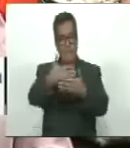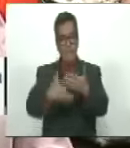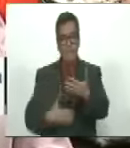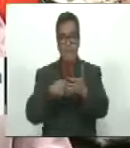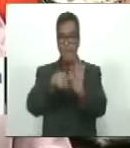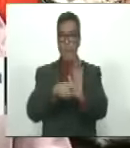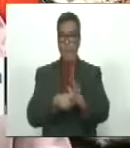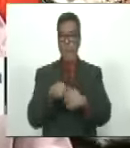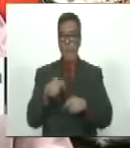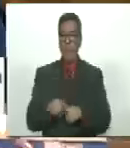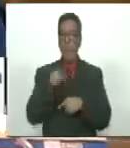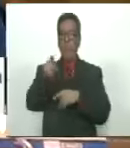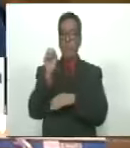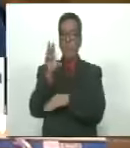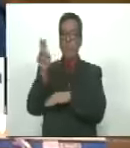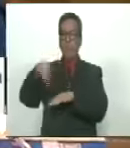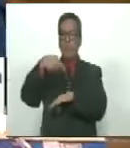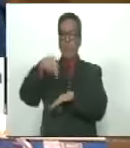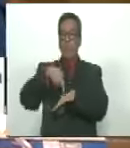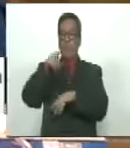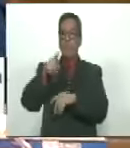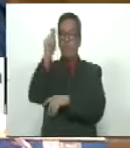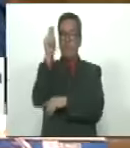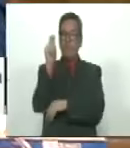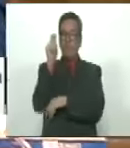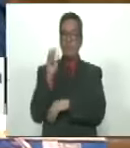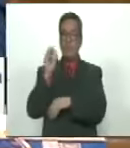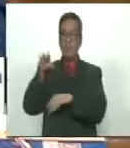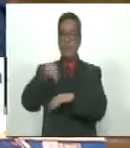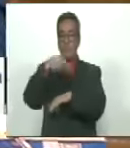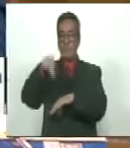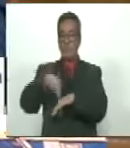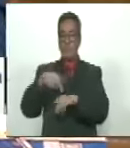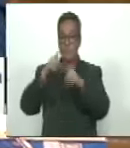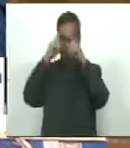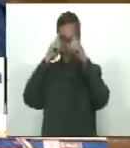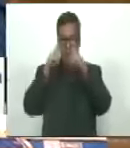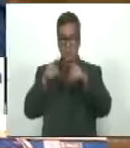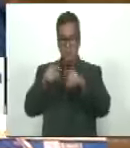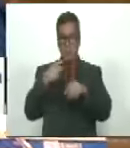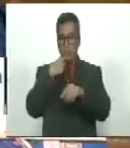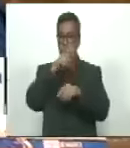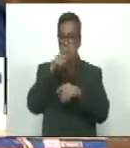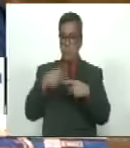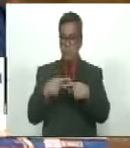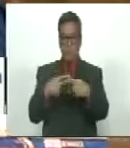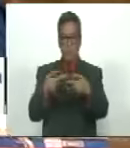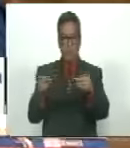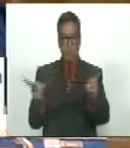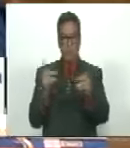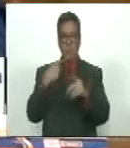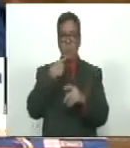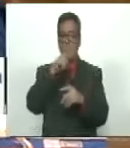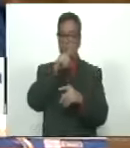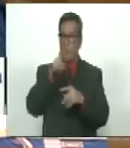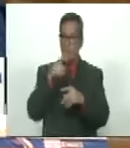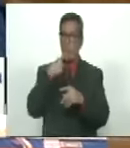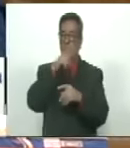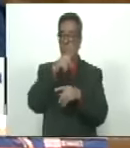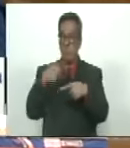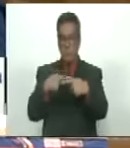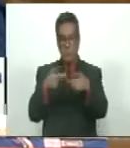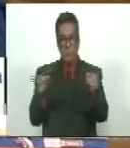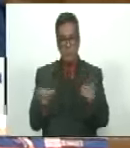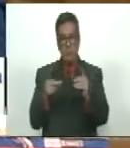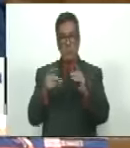este caso, por esta Asamblea Nacional, por estos diputados de la Asamblea Nacional, quienes decidieron llevar a consulta pública temas trascendentales